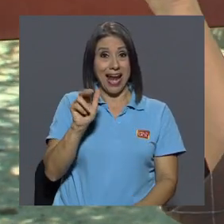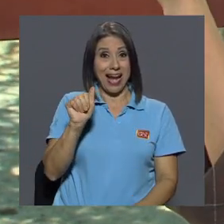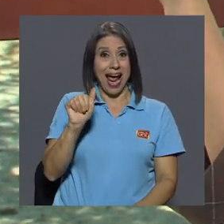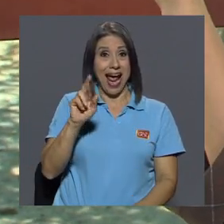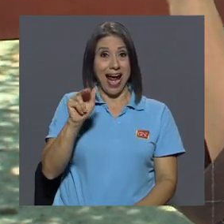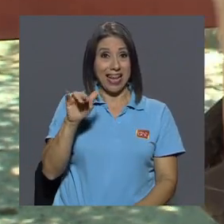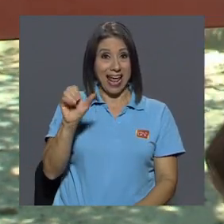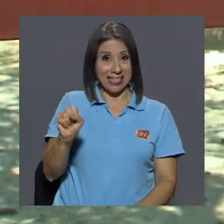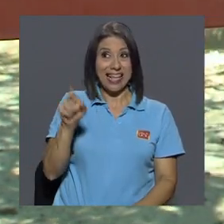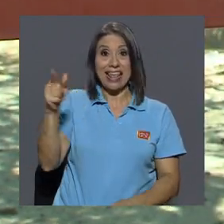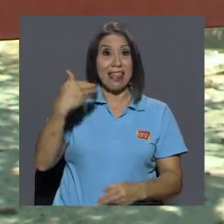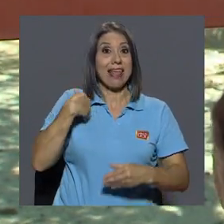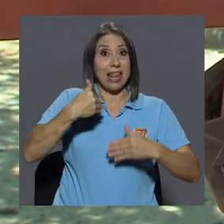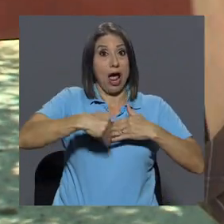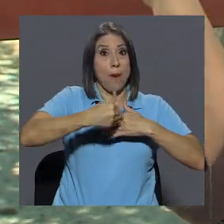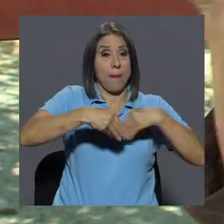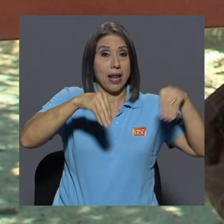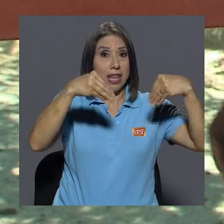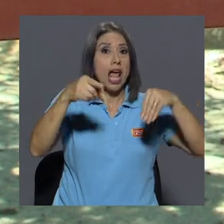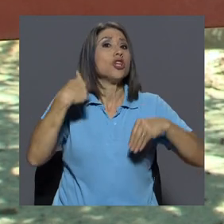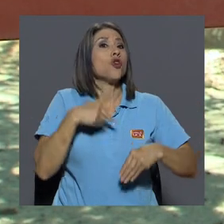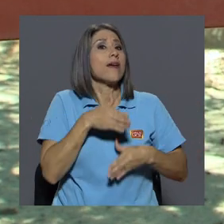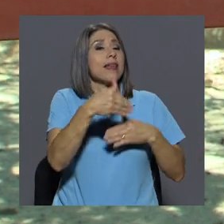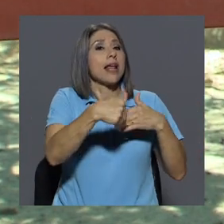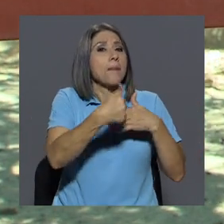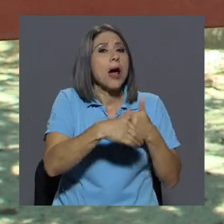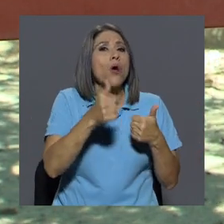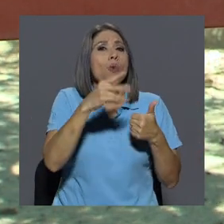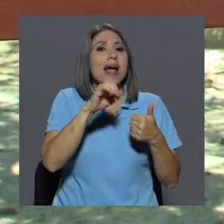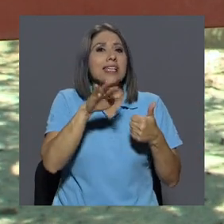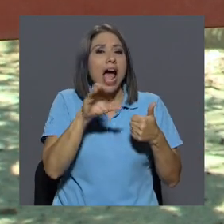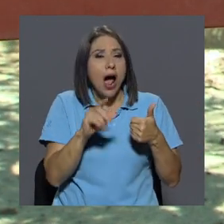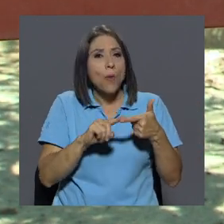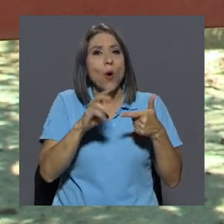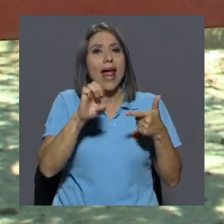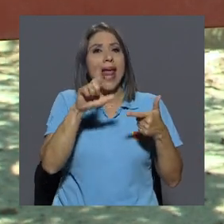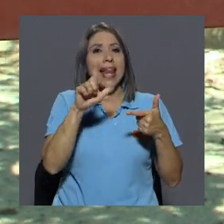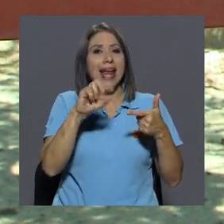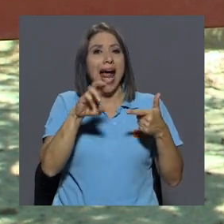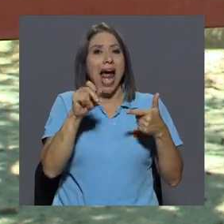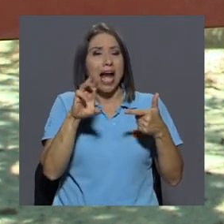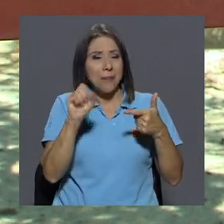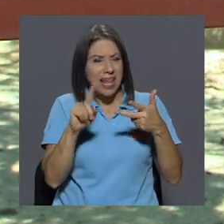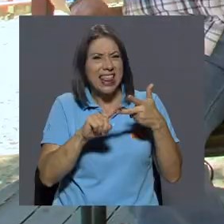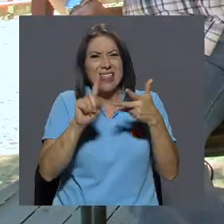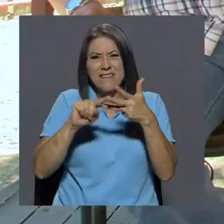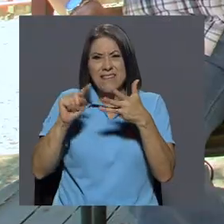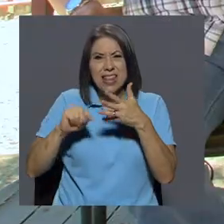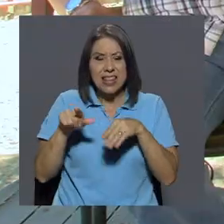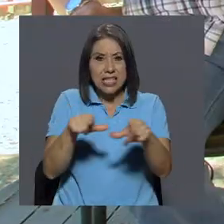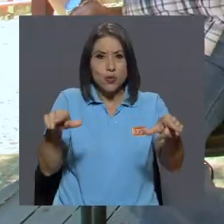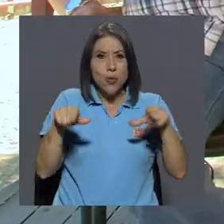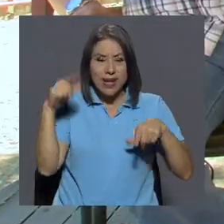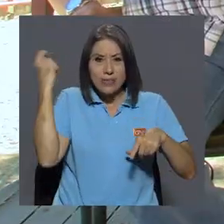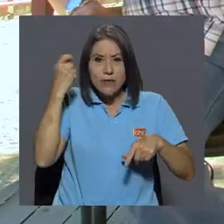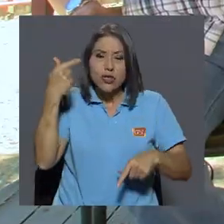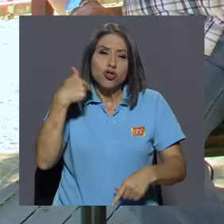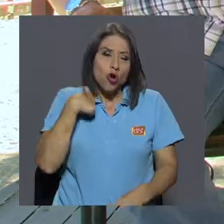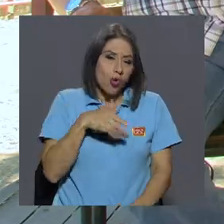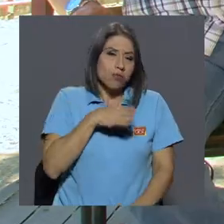entregar el pan a Guayabo, el Carmen, la Unión, la Administración, San Bernardo, Cuipilapa.